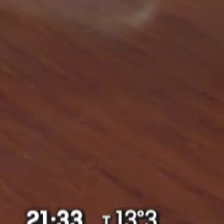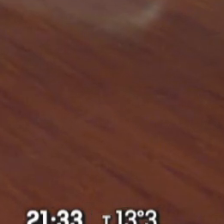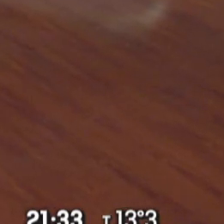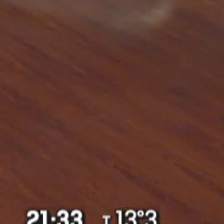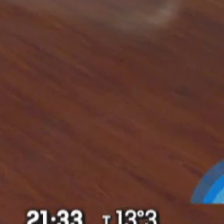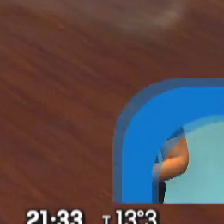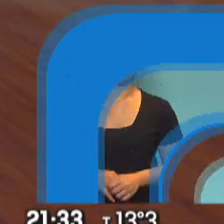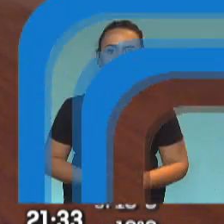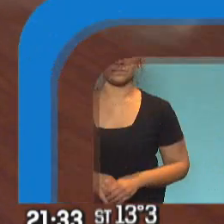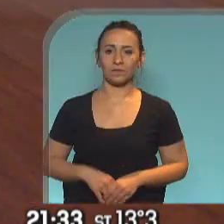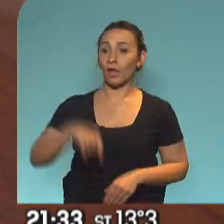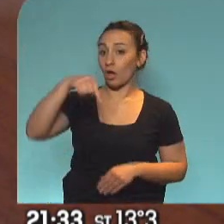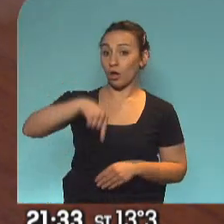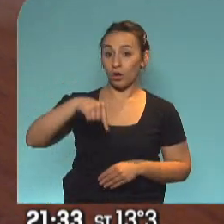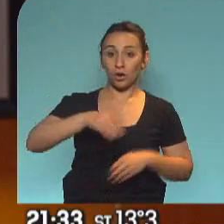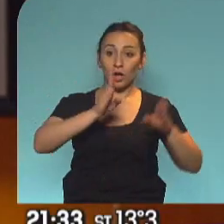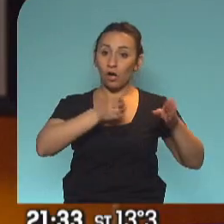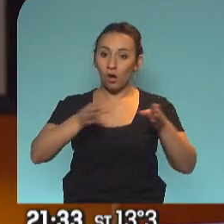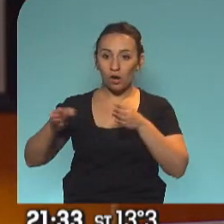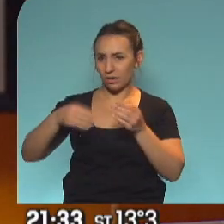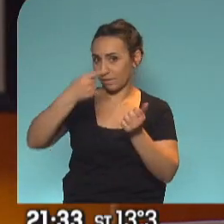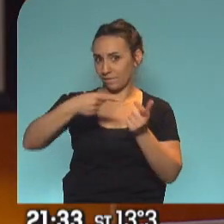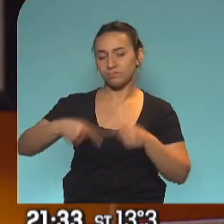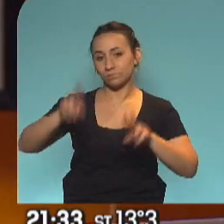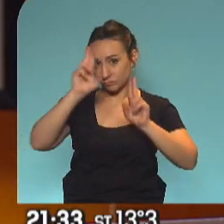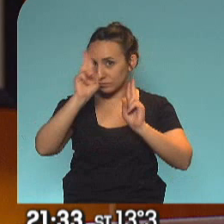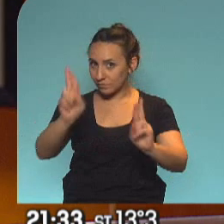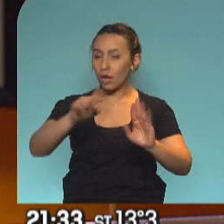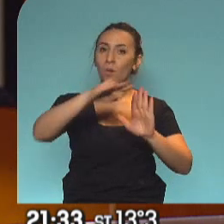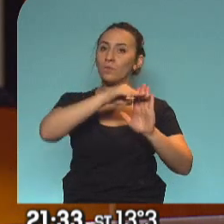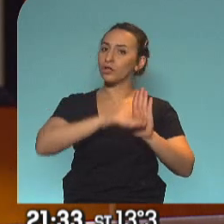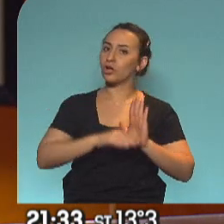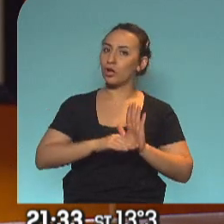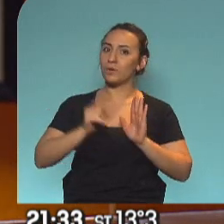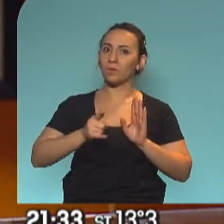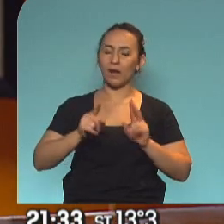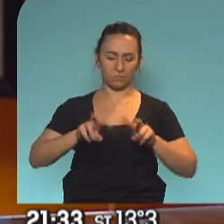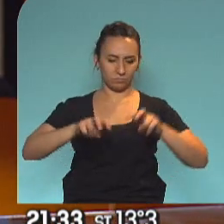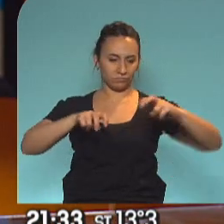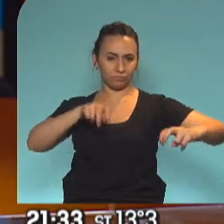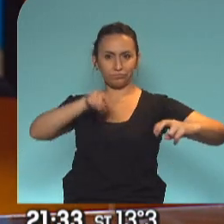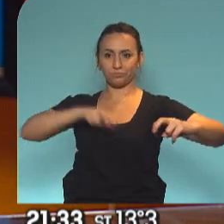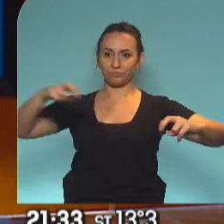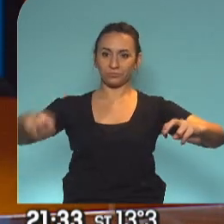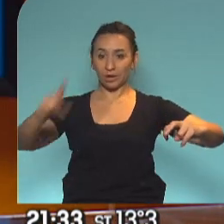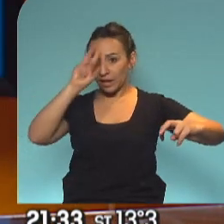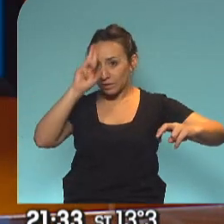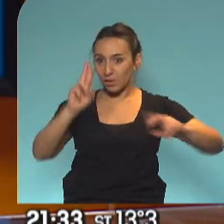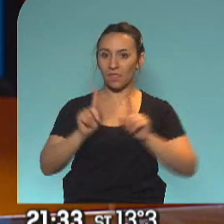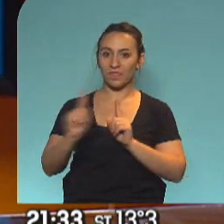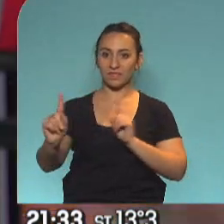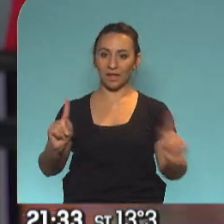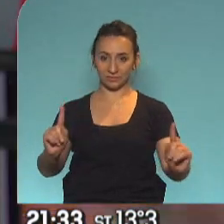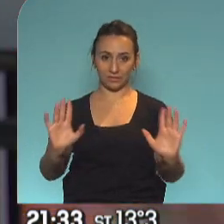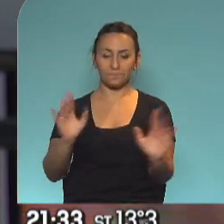Hemos variado el orden, respetando dentro de todos los protocolos, las distancias. Vamos a hablar de un tema que ha cobrado mucha importancia hoy. Ayer Néstor